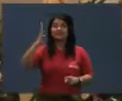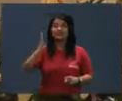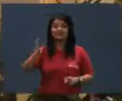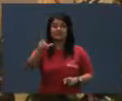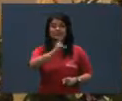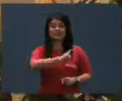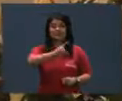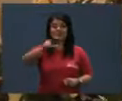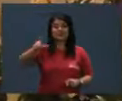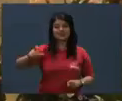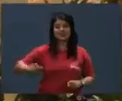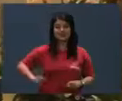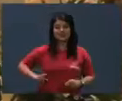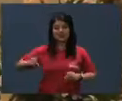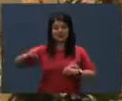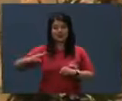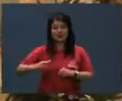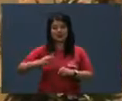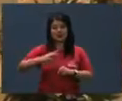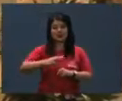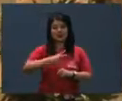Señor Cristo,